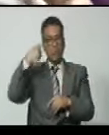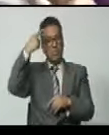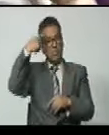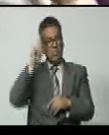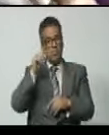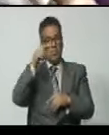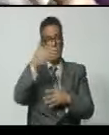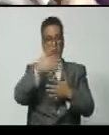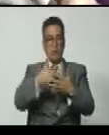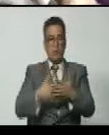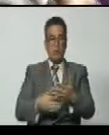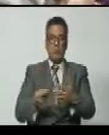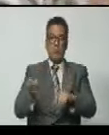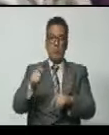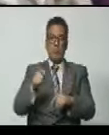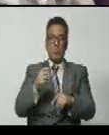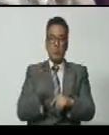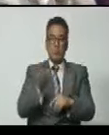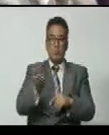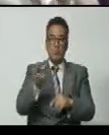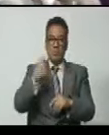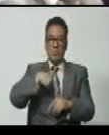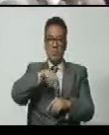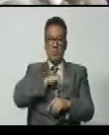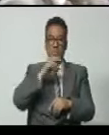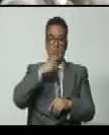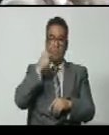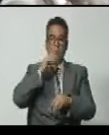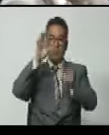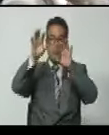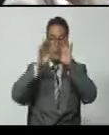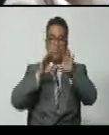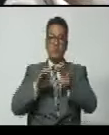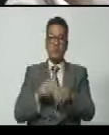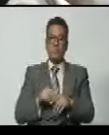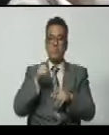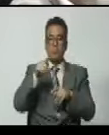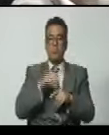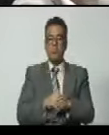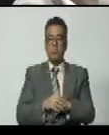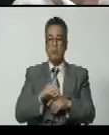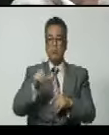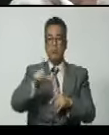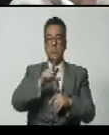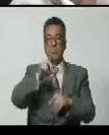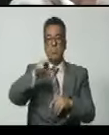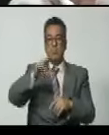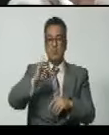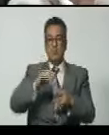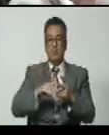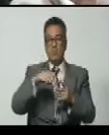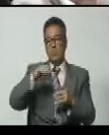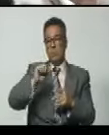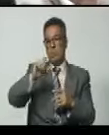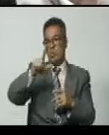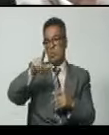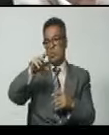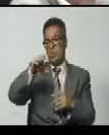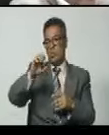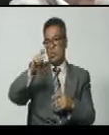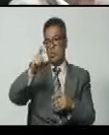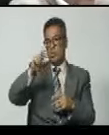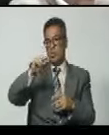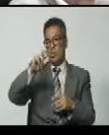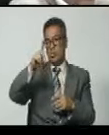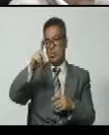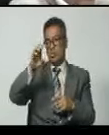los cuadros más destacados de nuestra política exterior, como es el licenciado Alexander Yanes. En